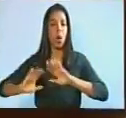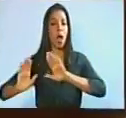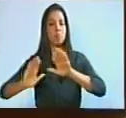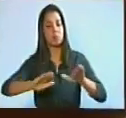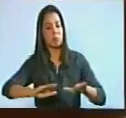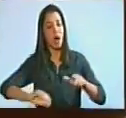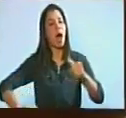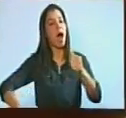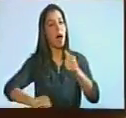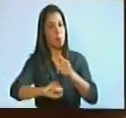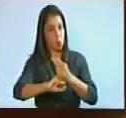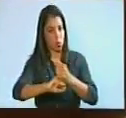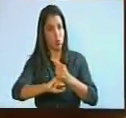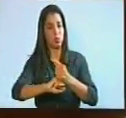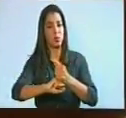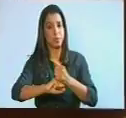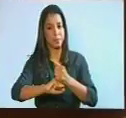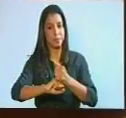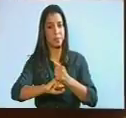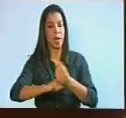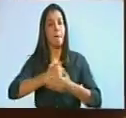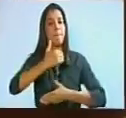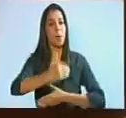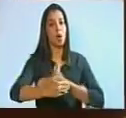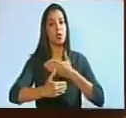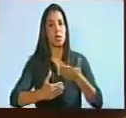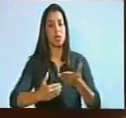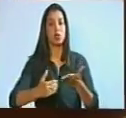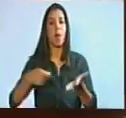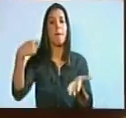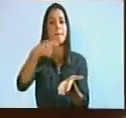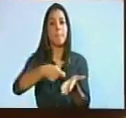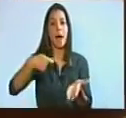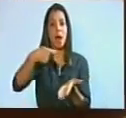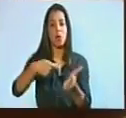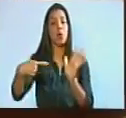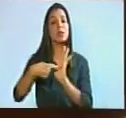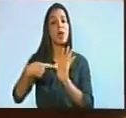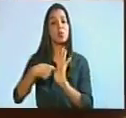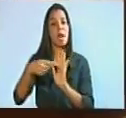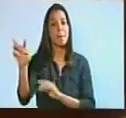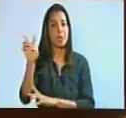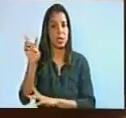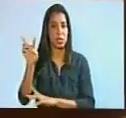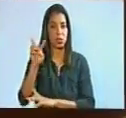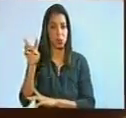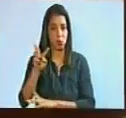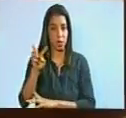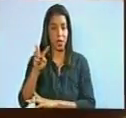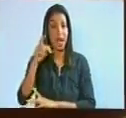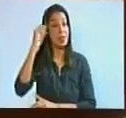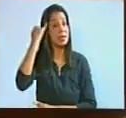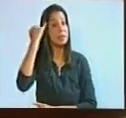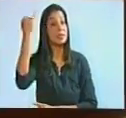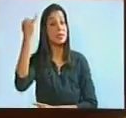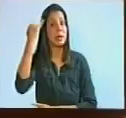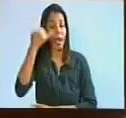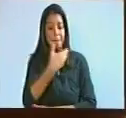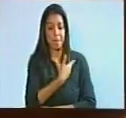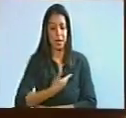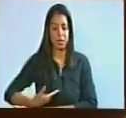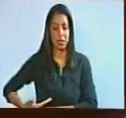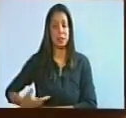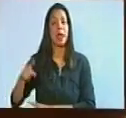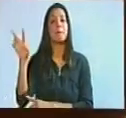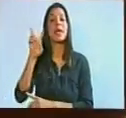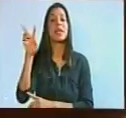y acompañamiento al proceso de refinanciamiento de la deuda venezolana emprendida por el presidente de la República